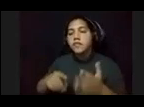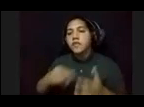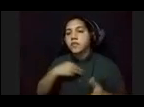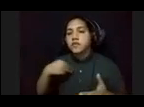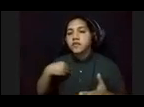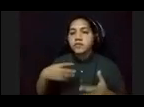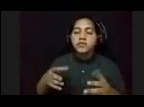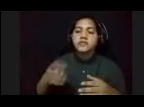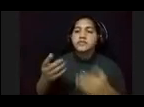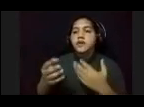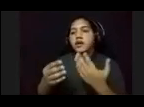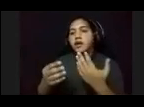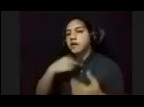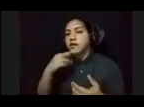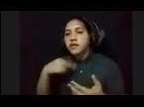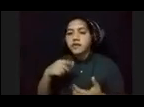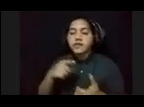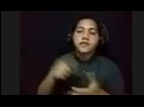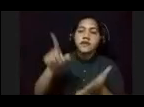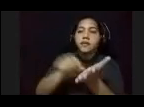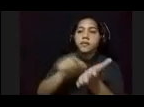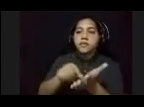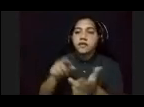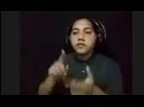muelles, en imprenta, un plomero,